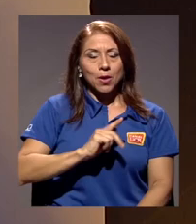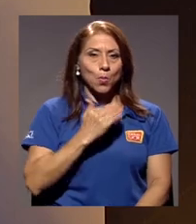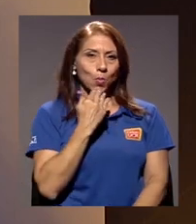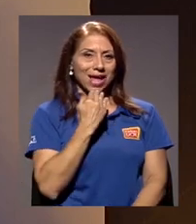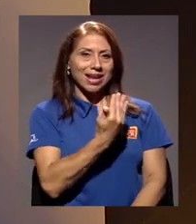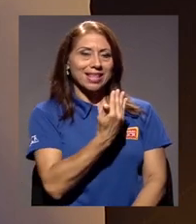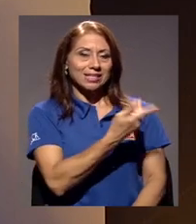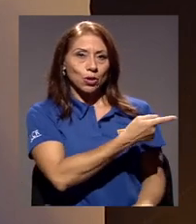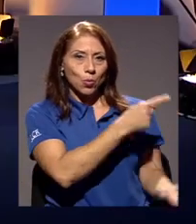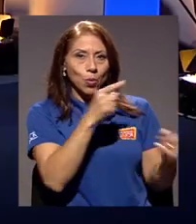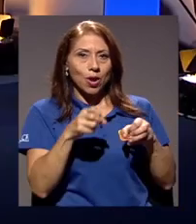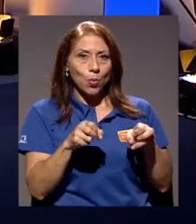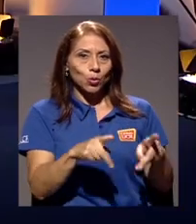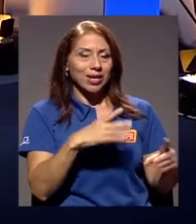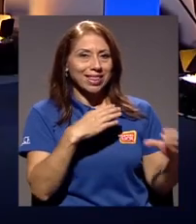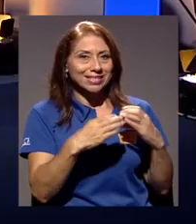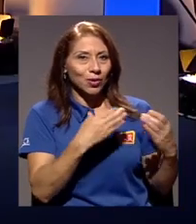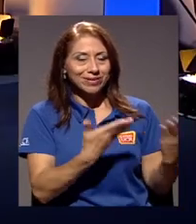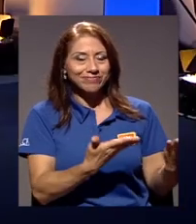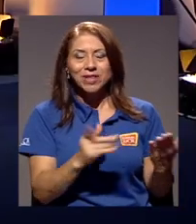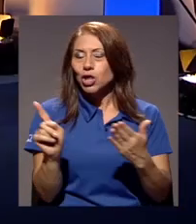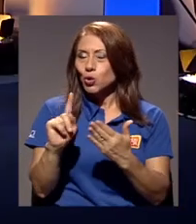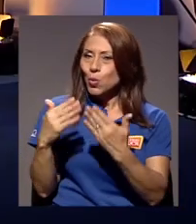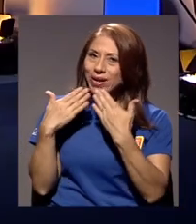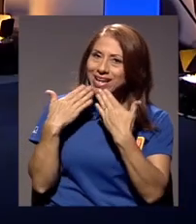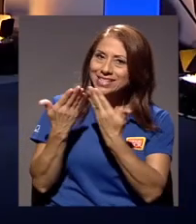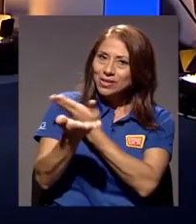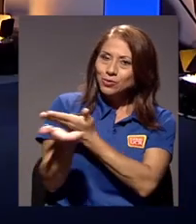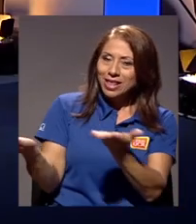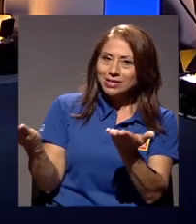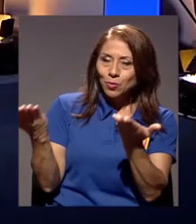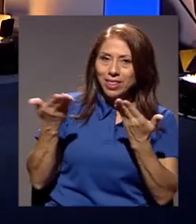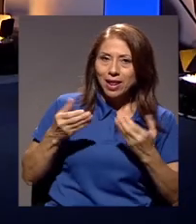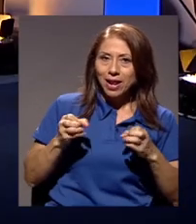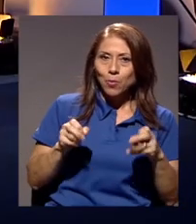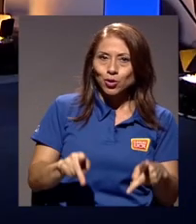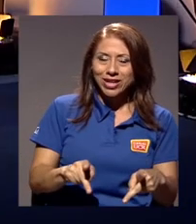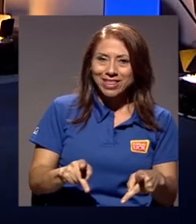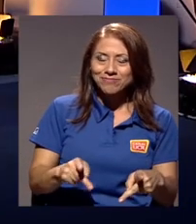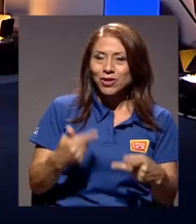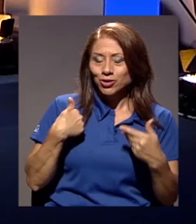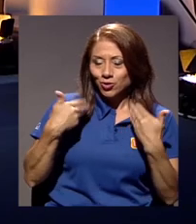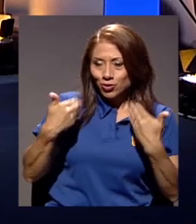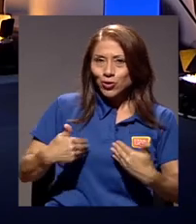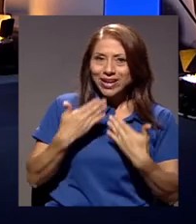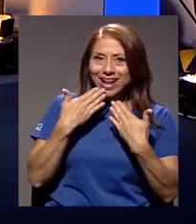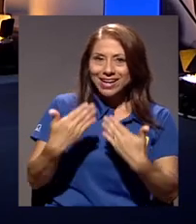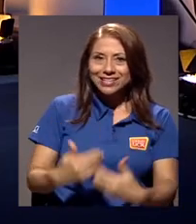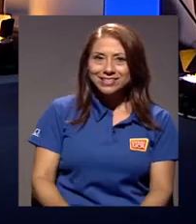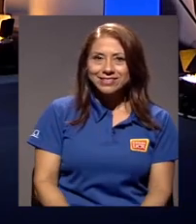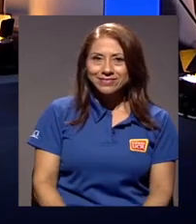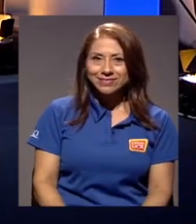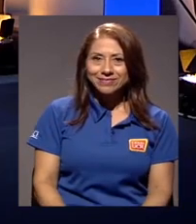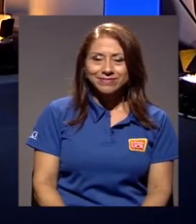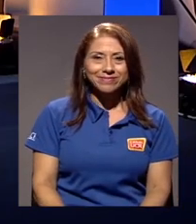de esta conversación donde gracias a ustedes por esta oportunidad soy yo de la gracia